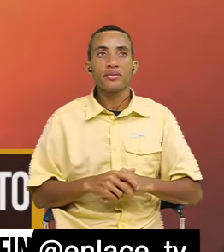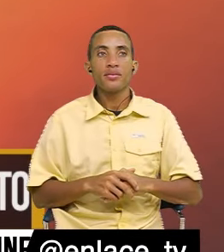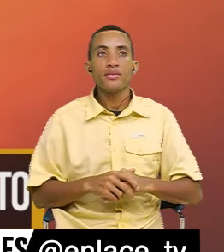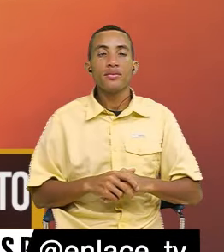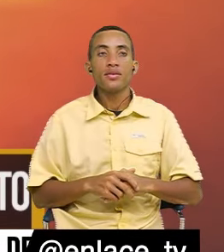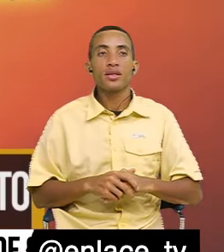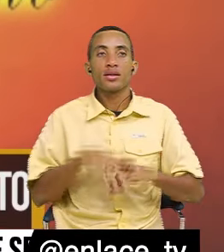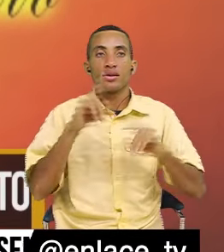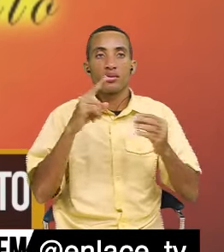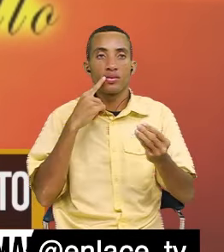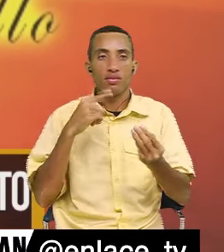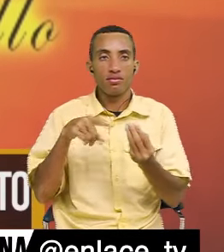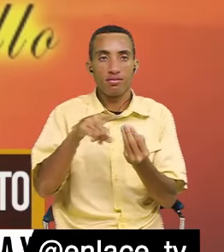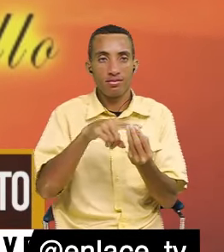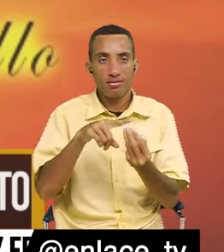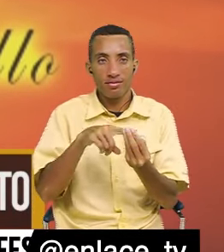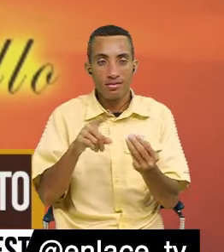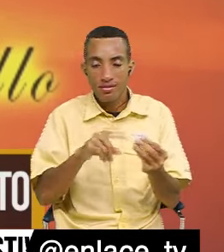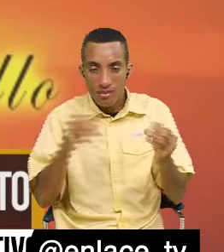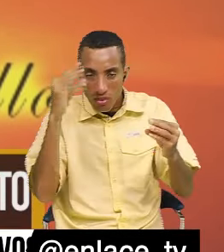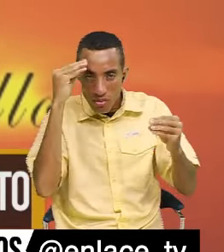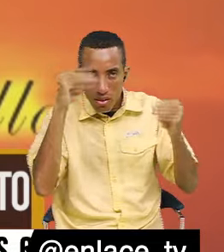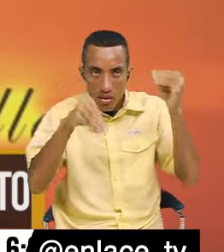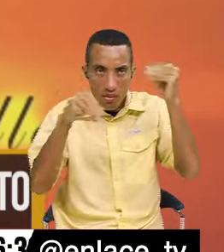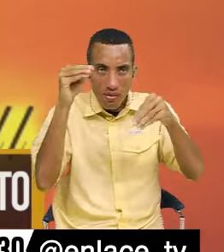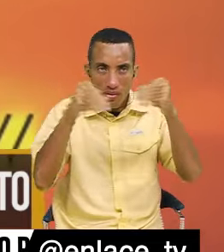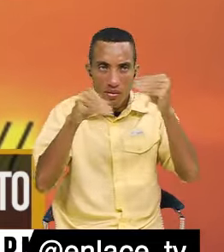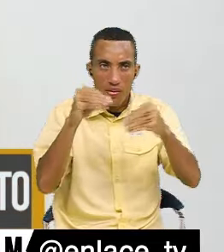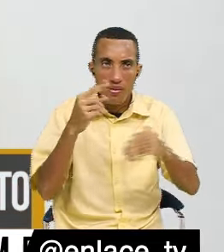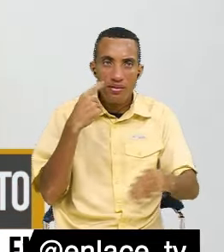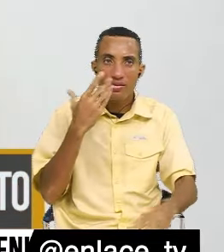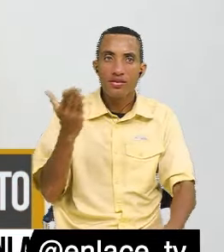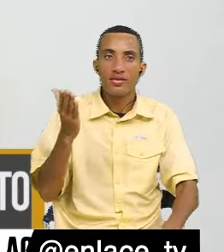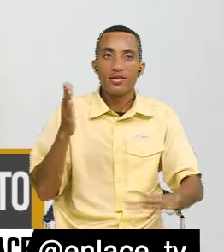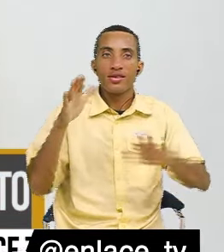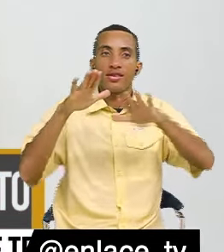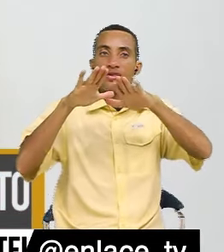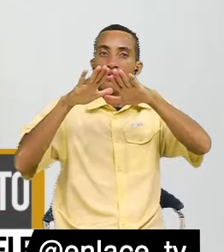fuente tipográfica también fue basada en algo más tranquilo,